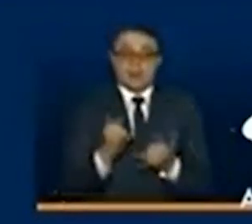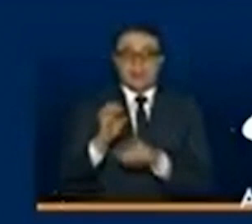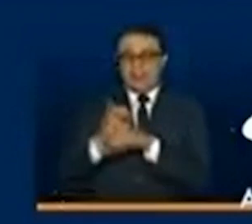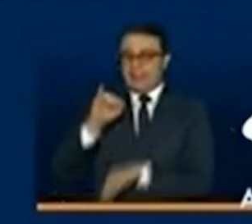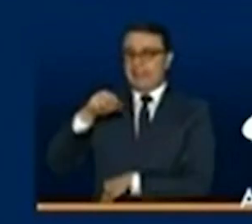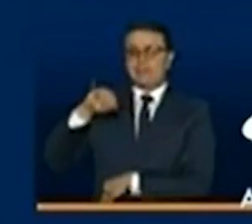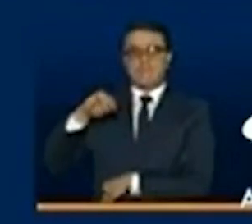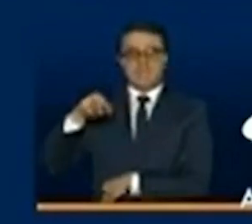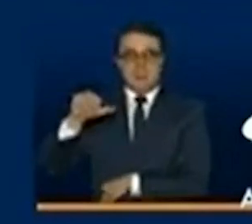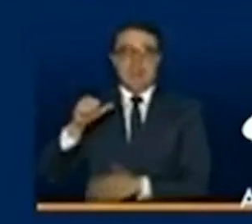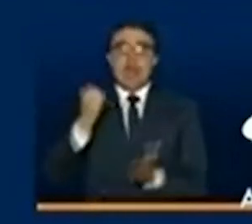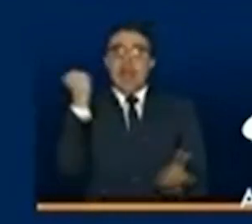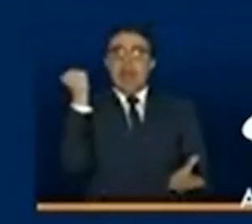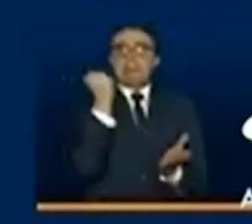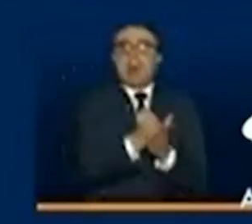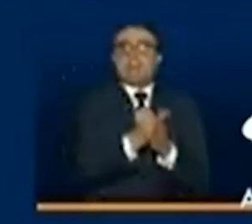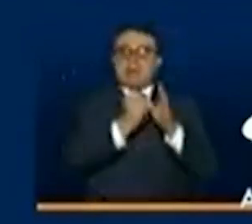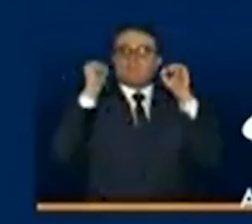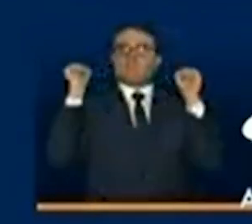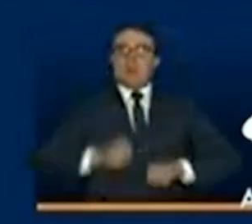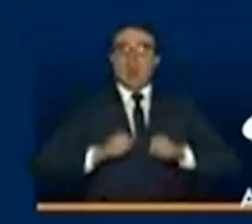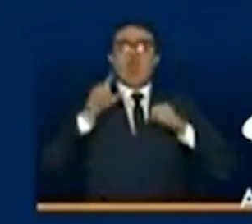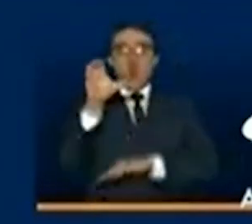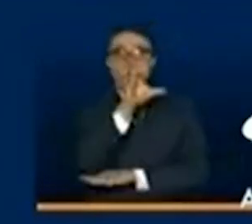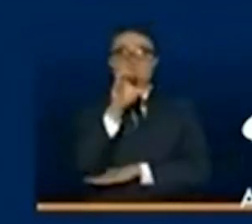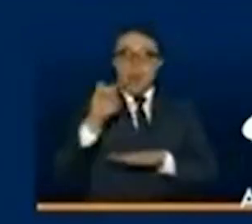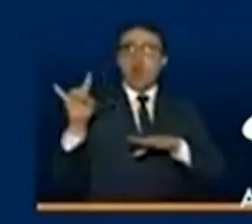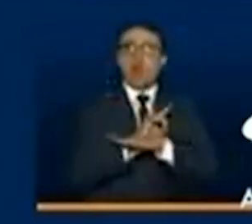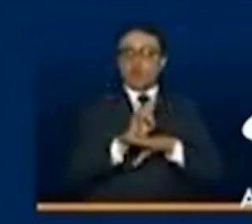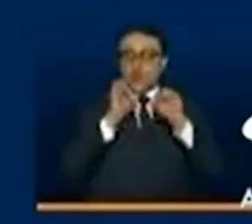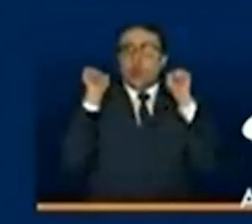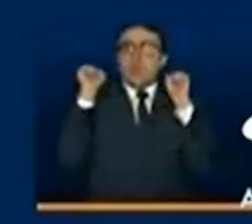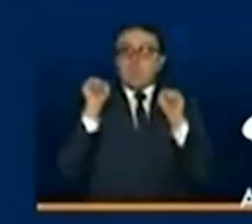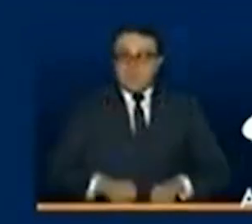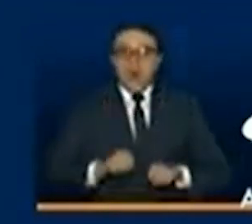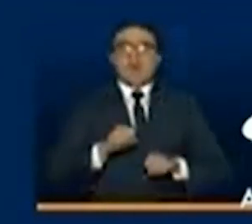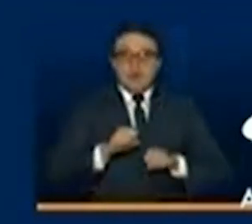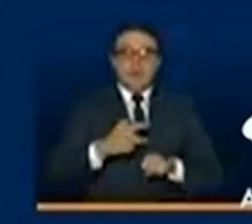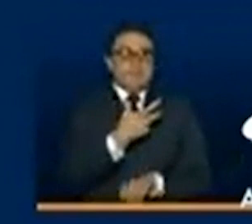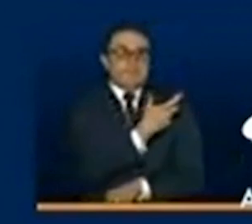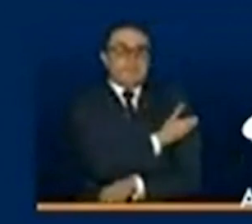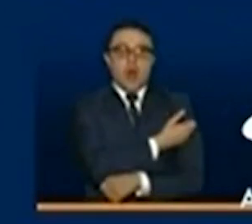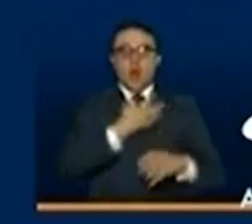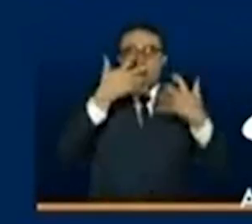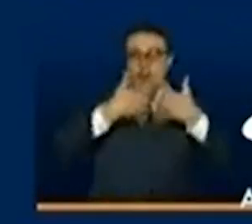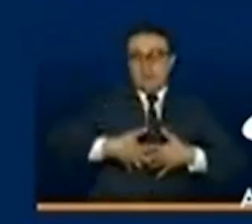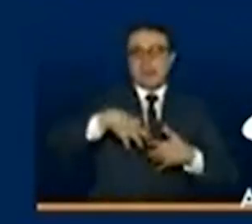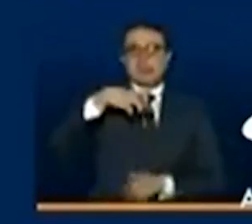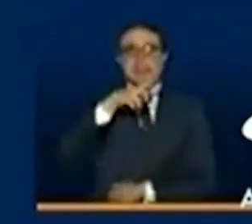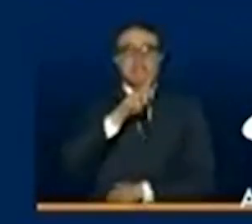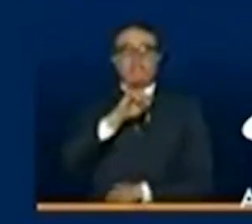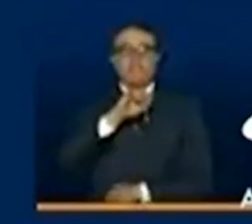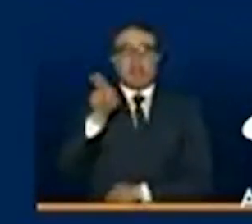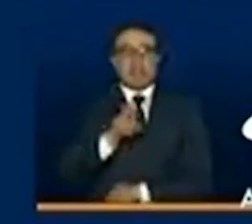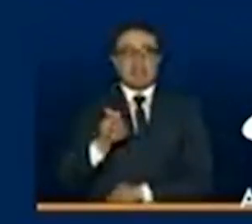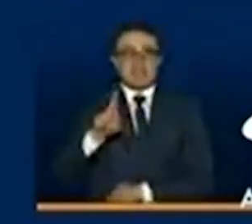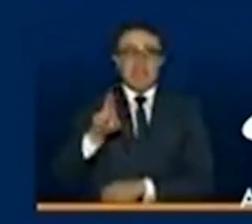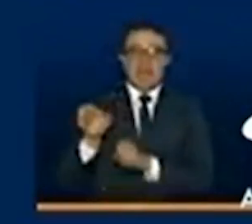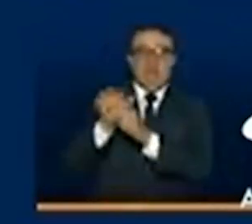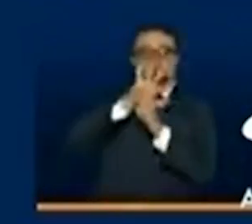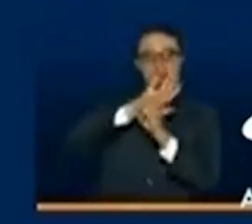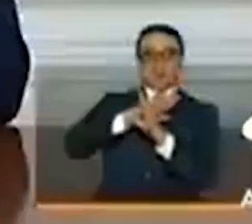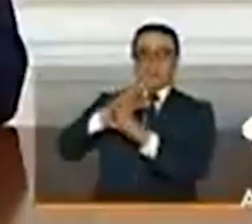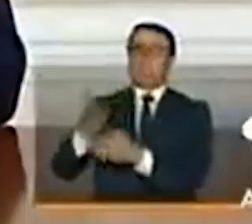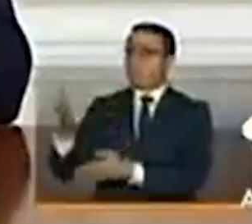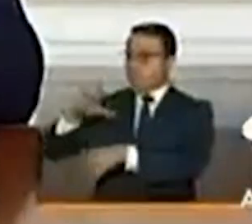INVIMA para el uso de emergencia en territorio colombiano de la vacuna de Pfizer contra el COVID-19. Lo escuchamos, doctor